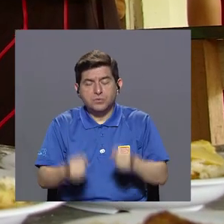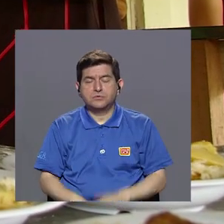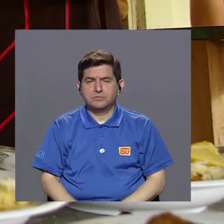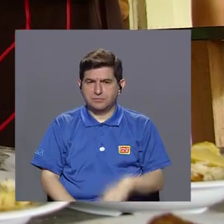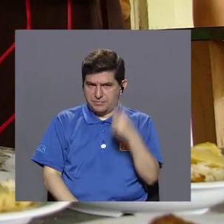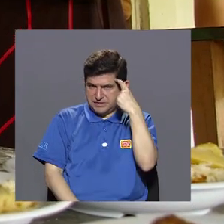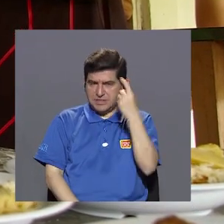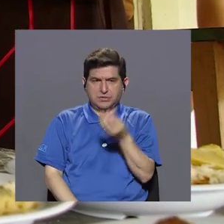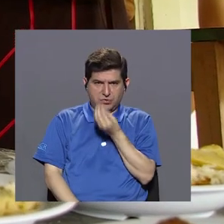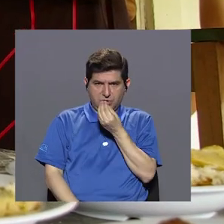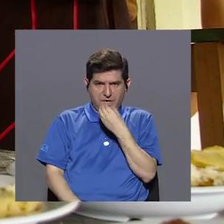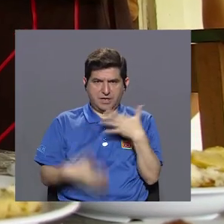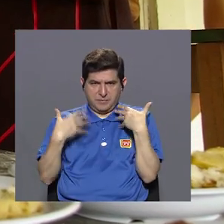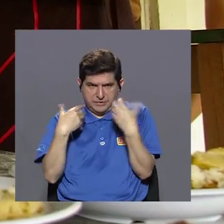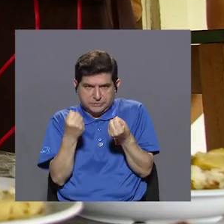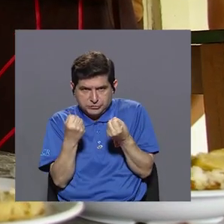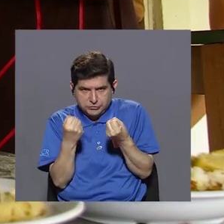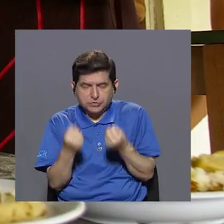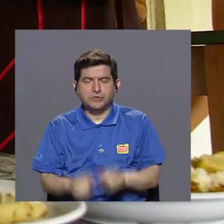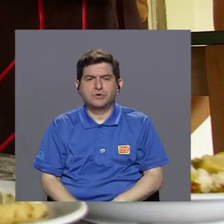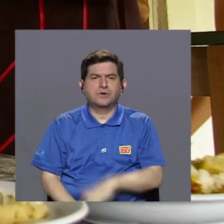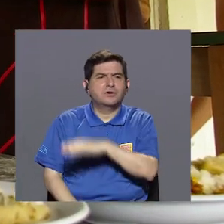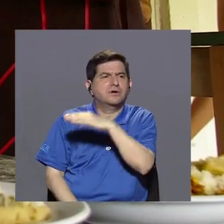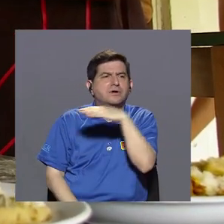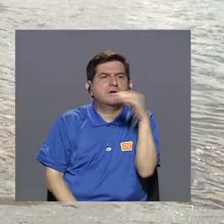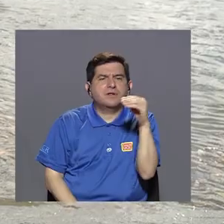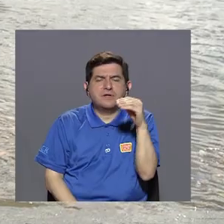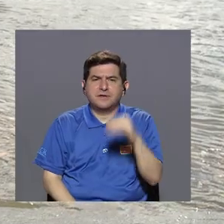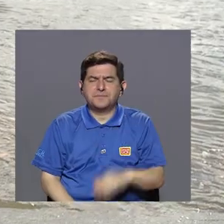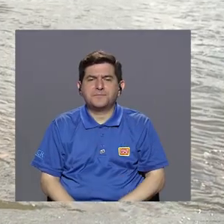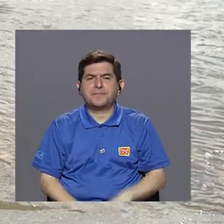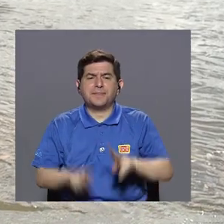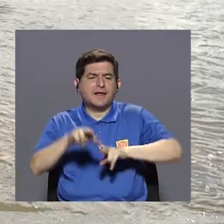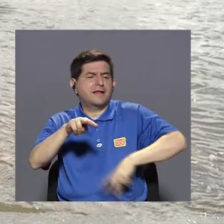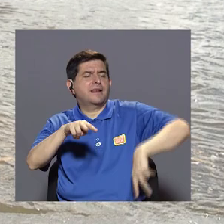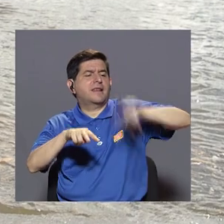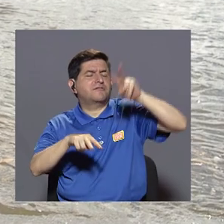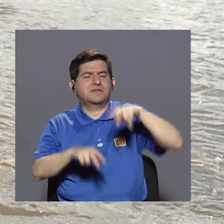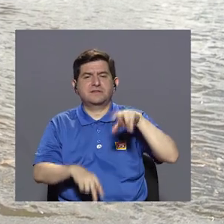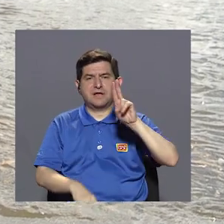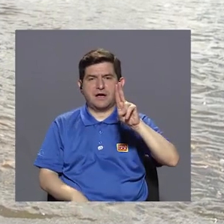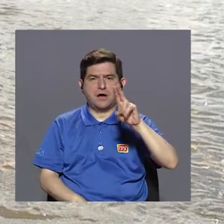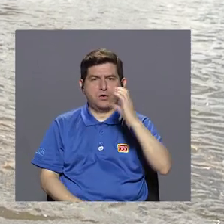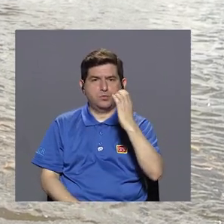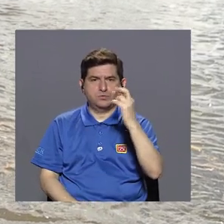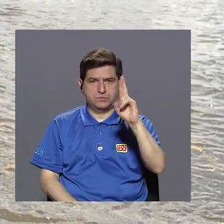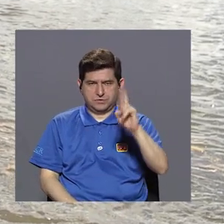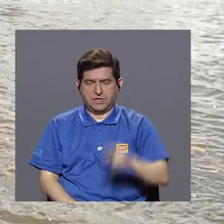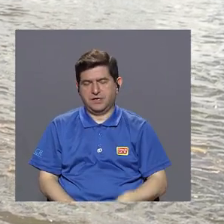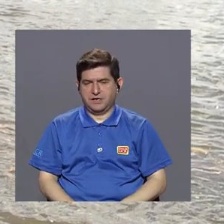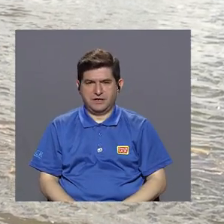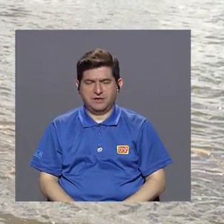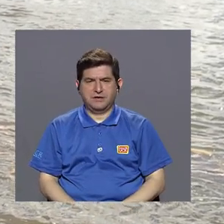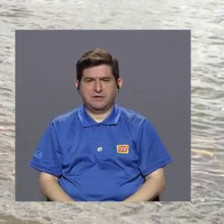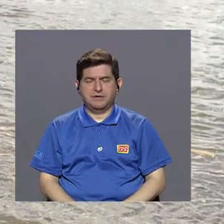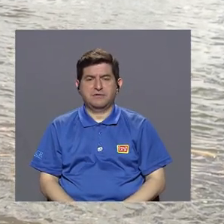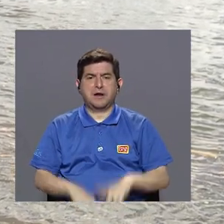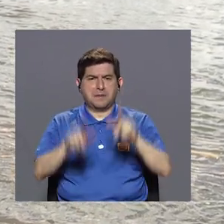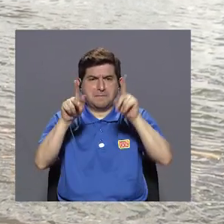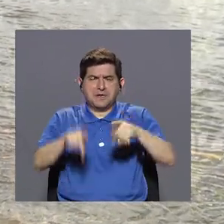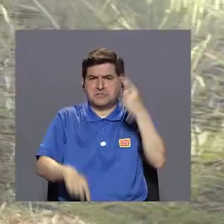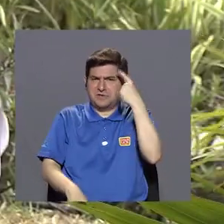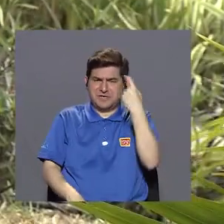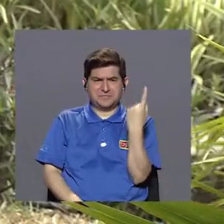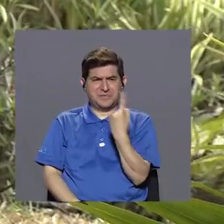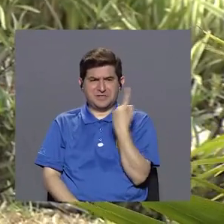de alimentación. Y como también estamos, digamos, la ventaja es que la Universidad de Costa Rica muchas veces se ubica la